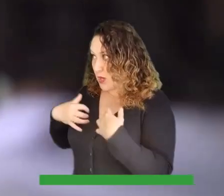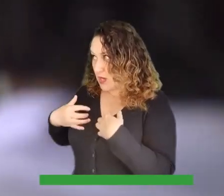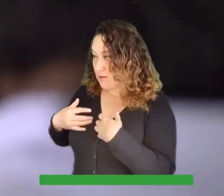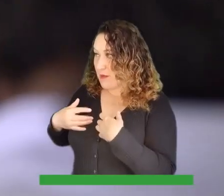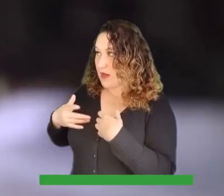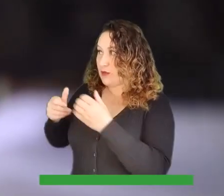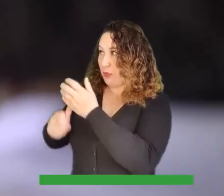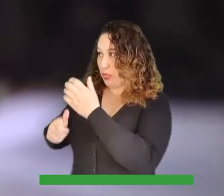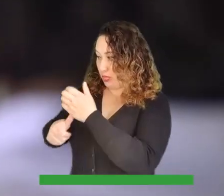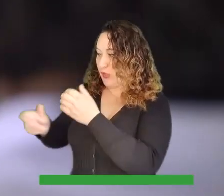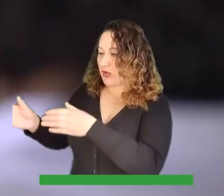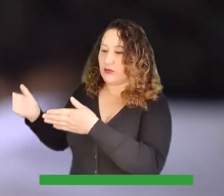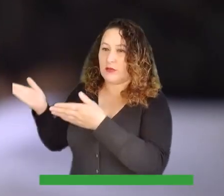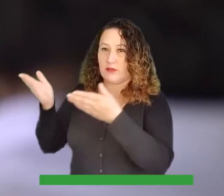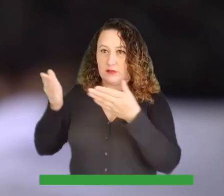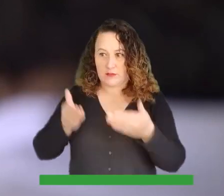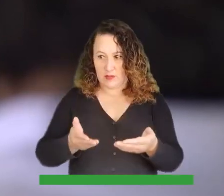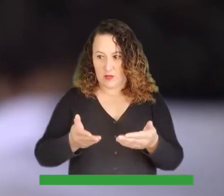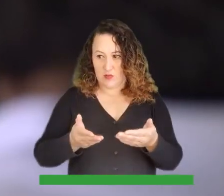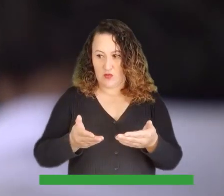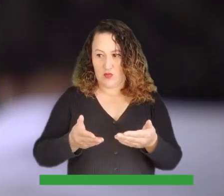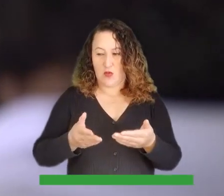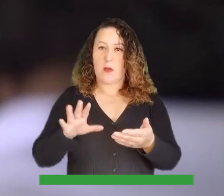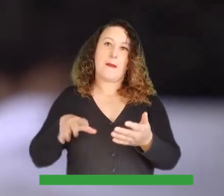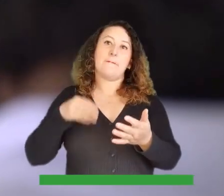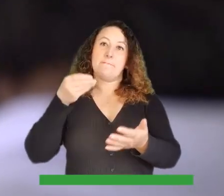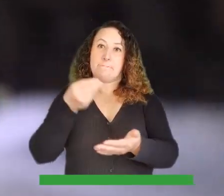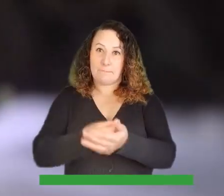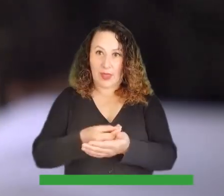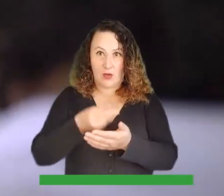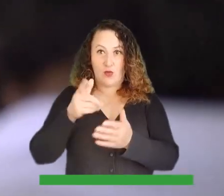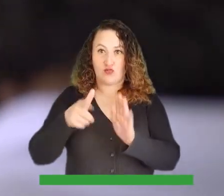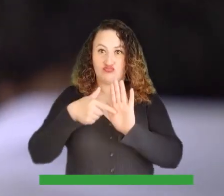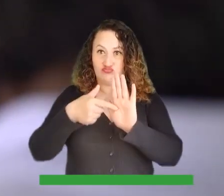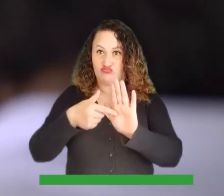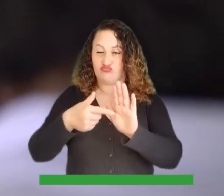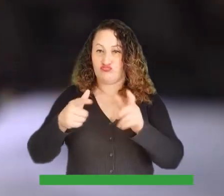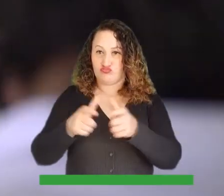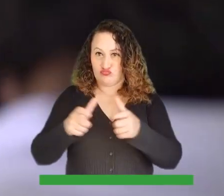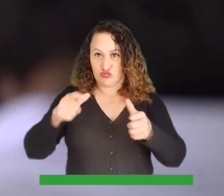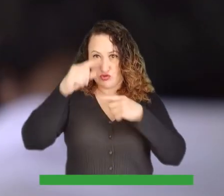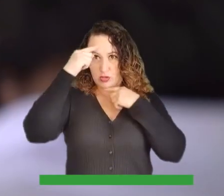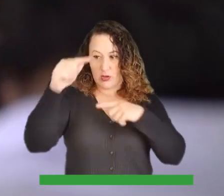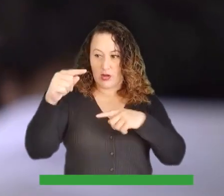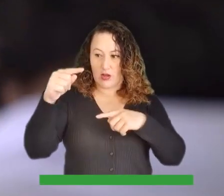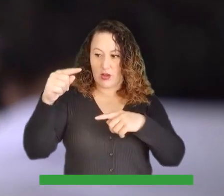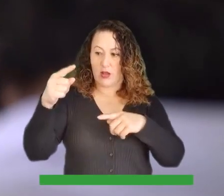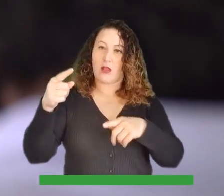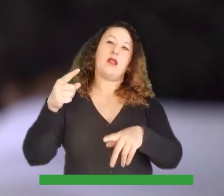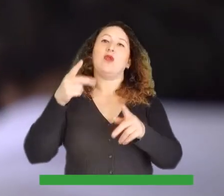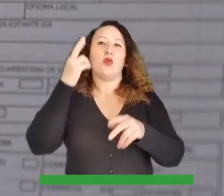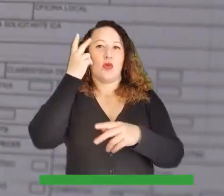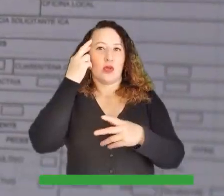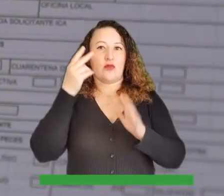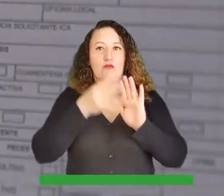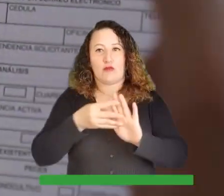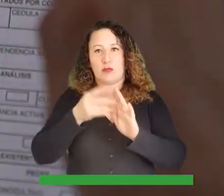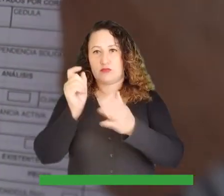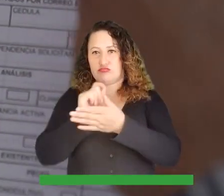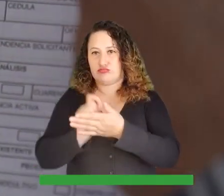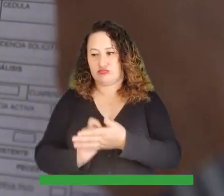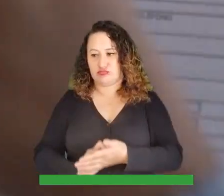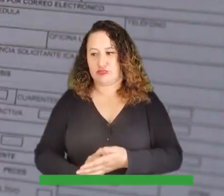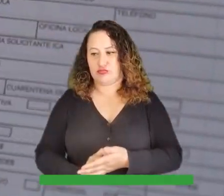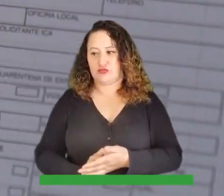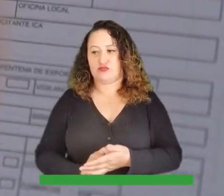los animalitos. Sí, señor. Traigo la consignación que original me da el banco. Y obviamente pues traigo este documento